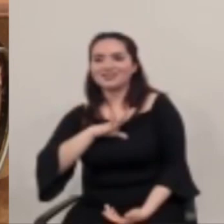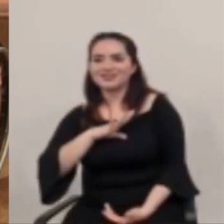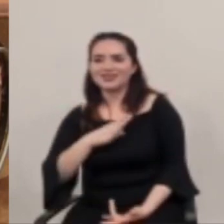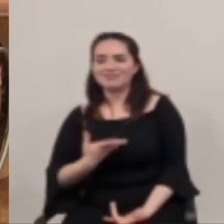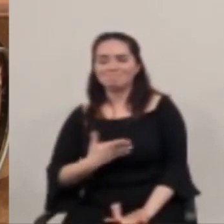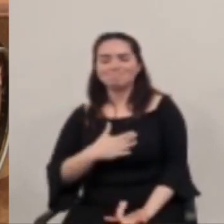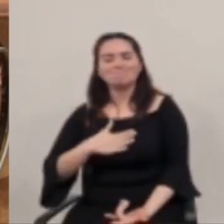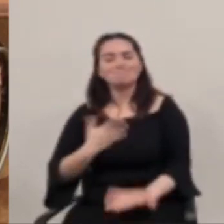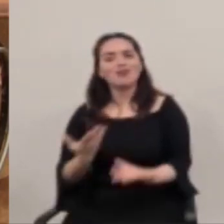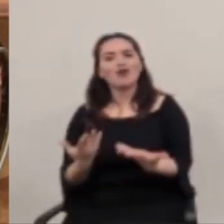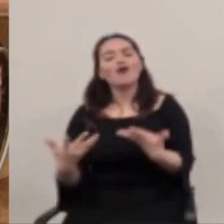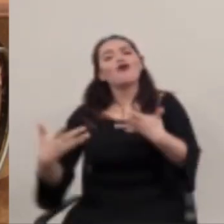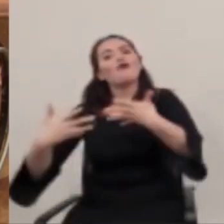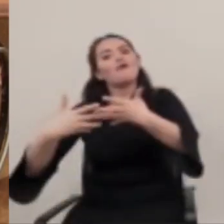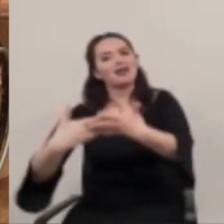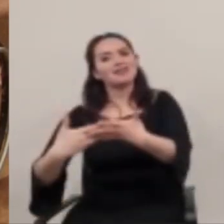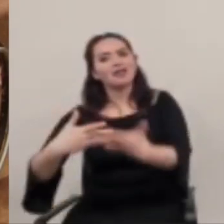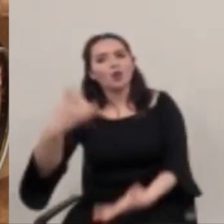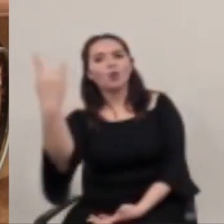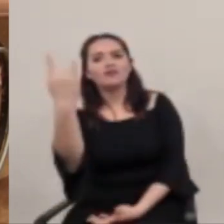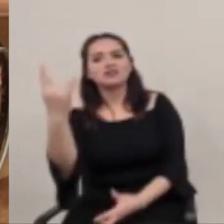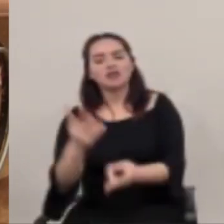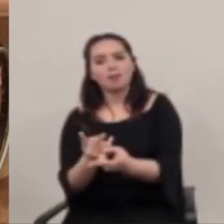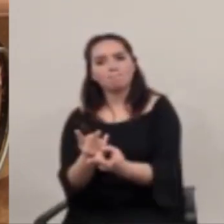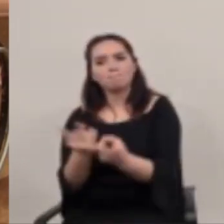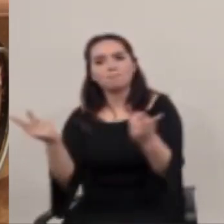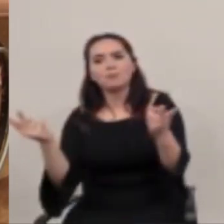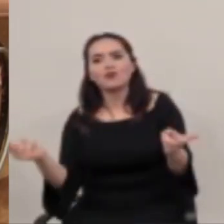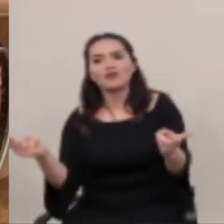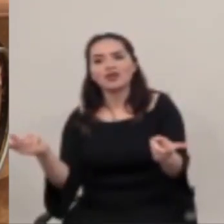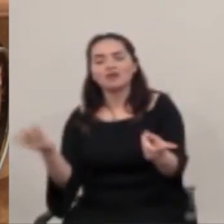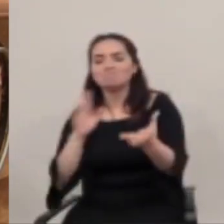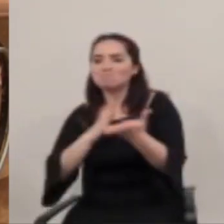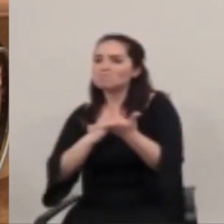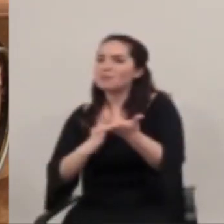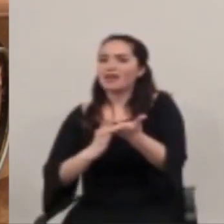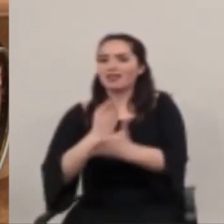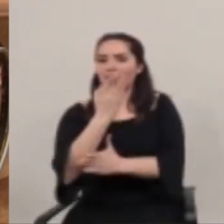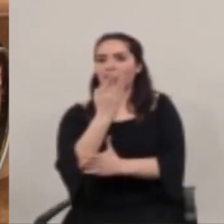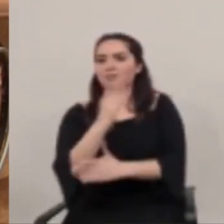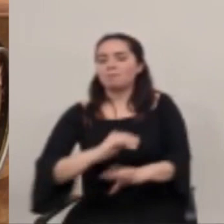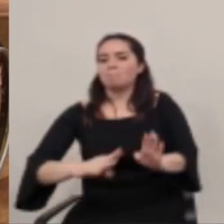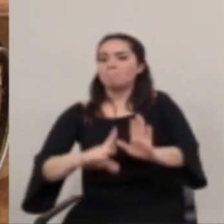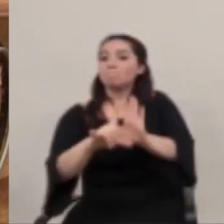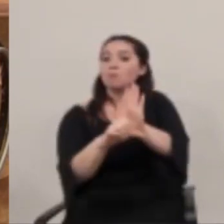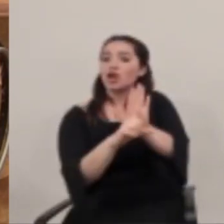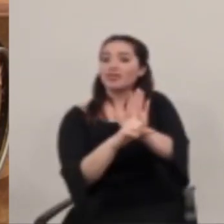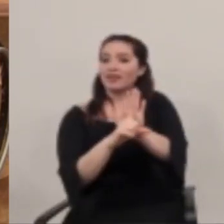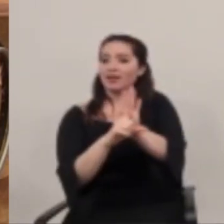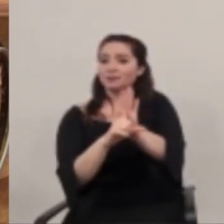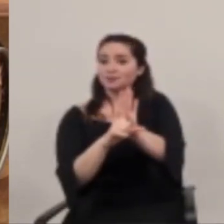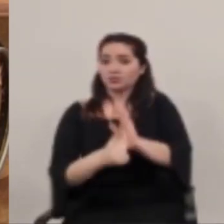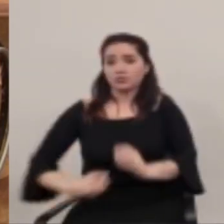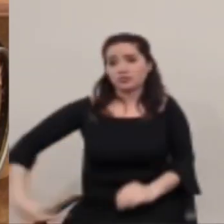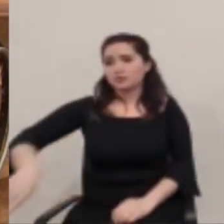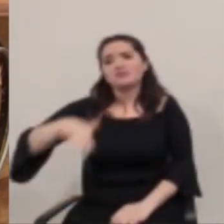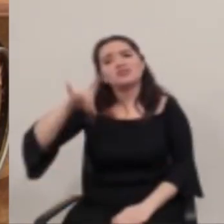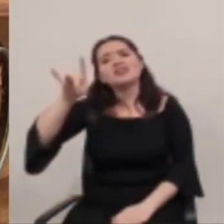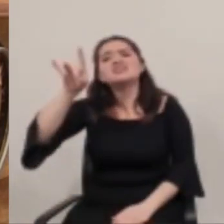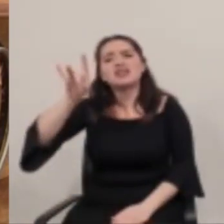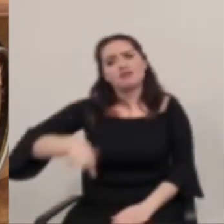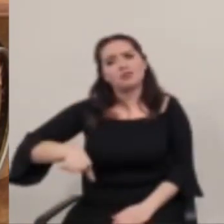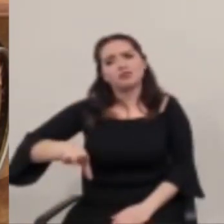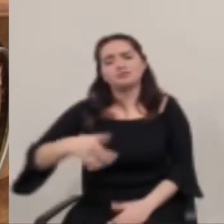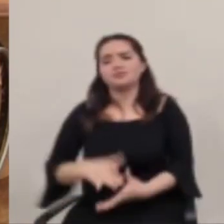muy coherente además que una universidad pública esté dando partida a esta política, en que lo sabemos quienes